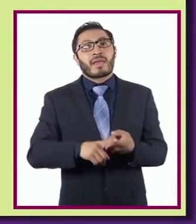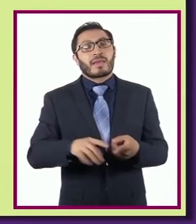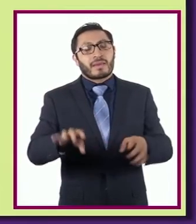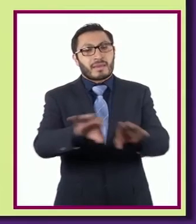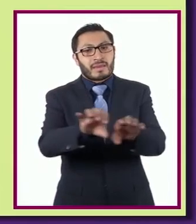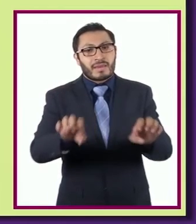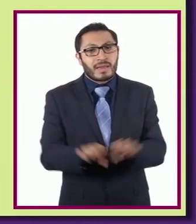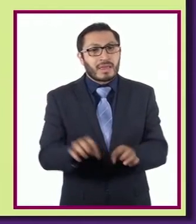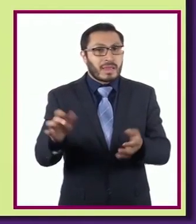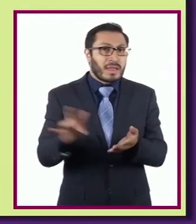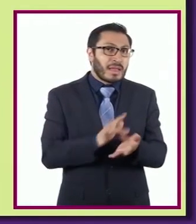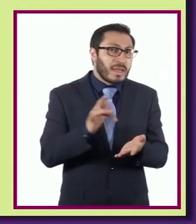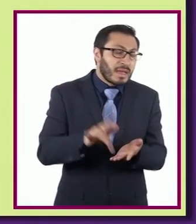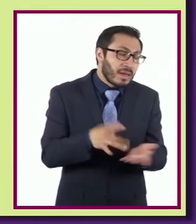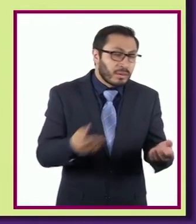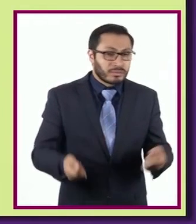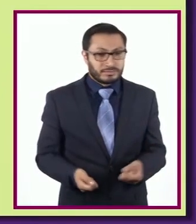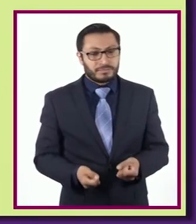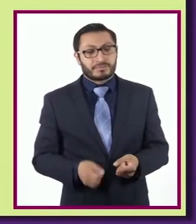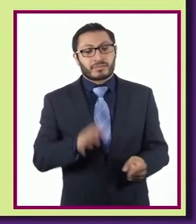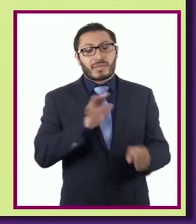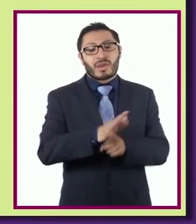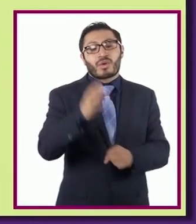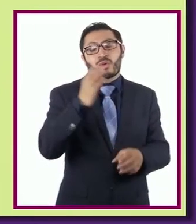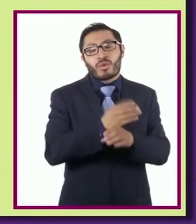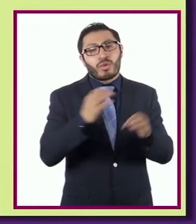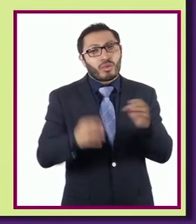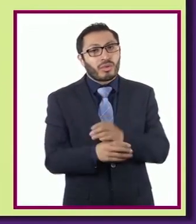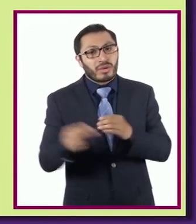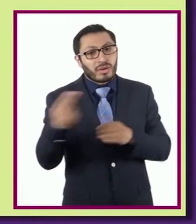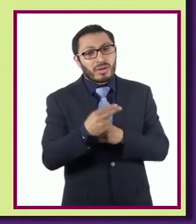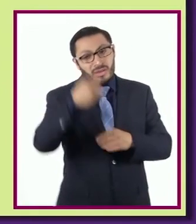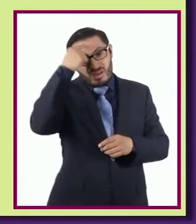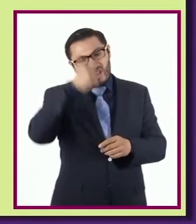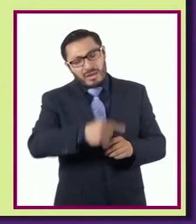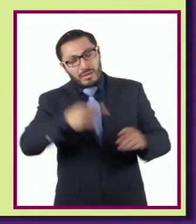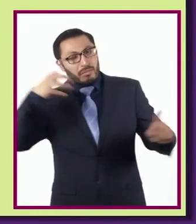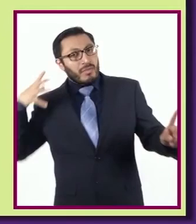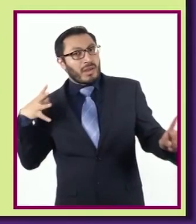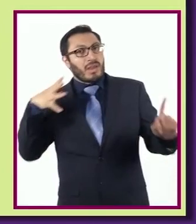equipo? ¿Qué cosas necesito para llegar a ese ideal?